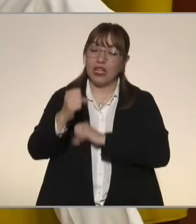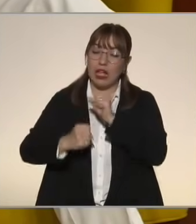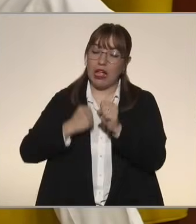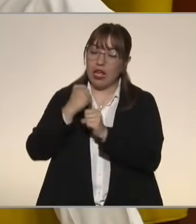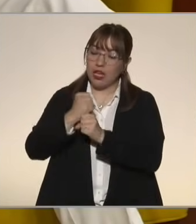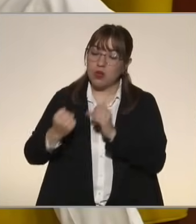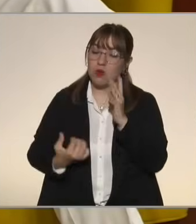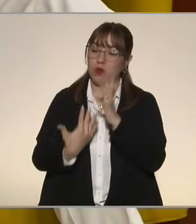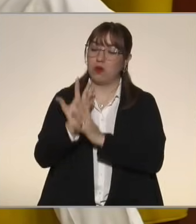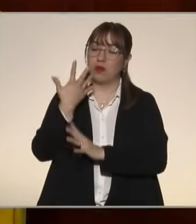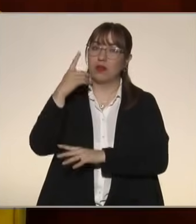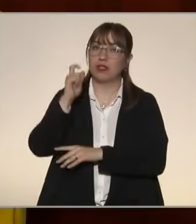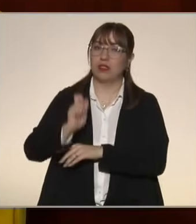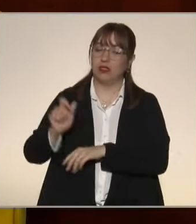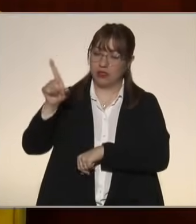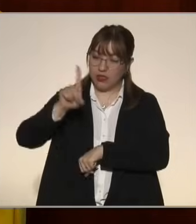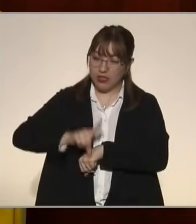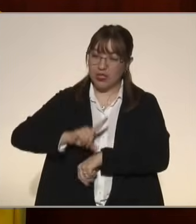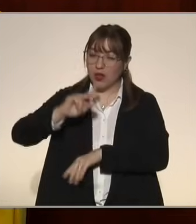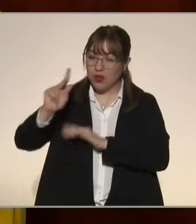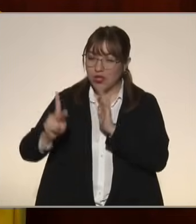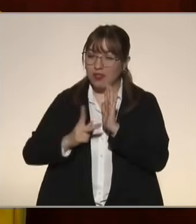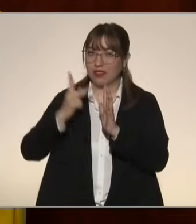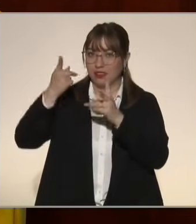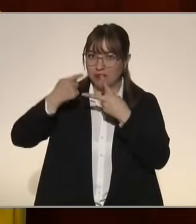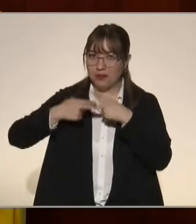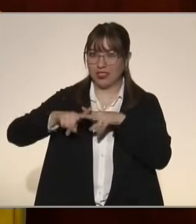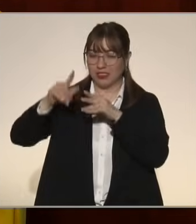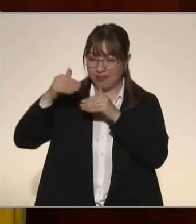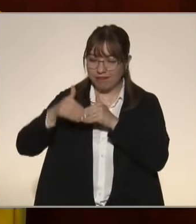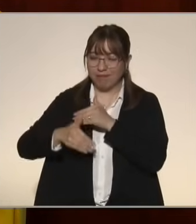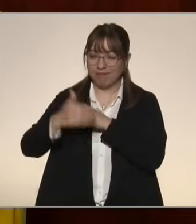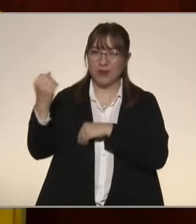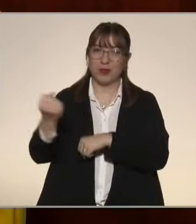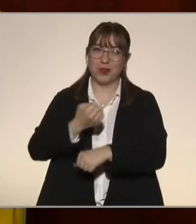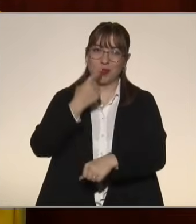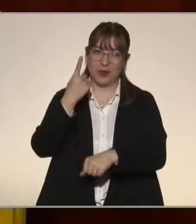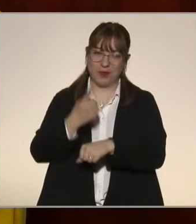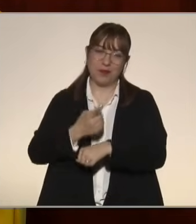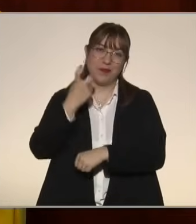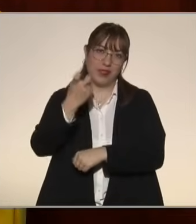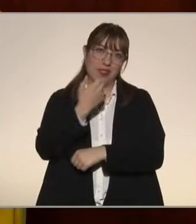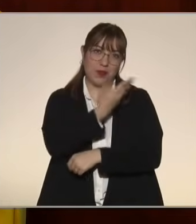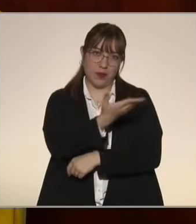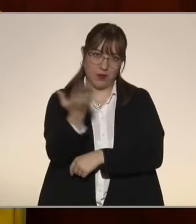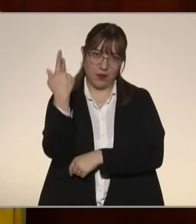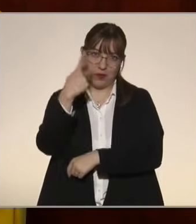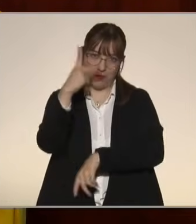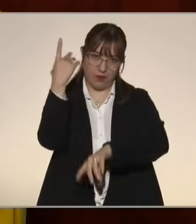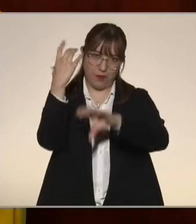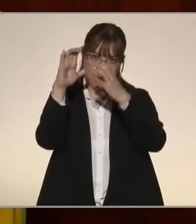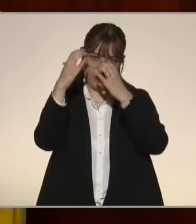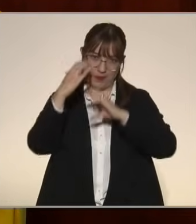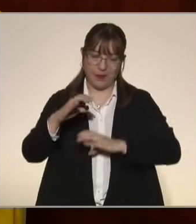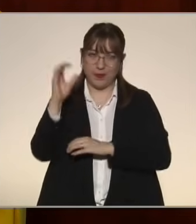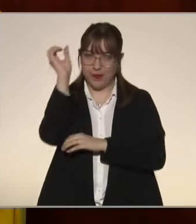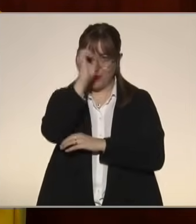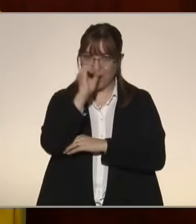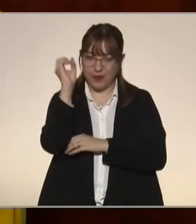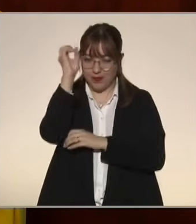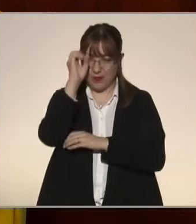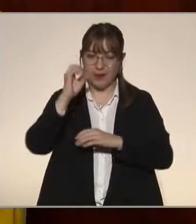oportunidad para volver a comenzar. Estas son las opiniones que nos dan, diversas, y por supuesto tenemos